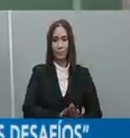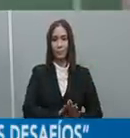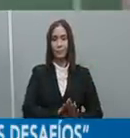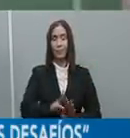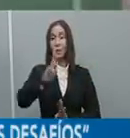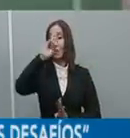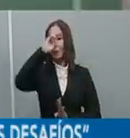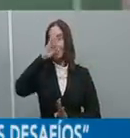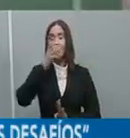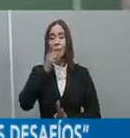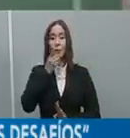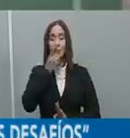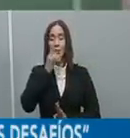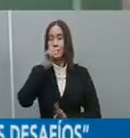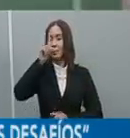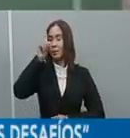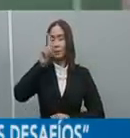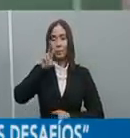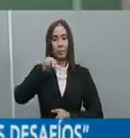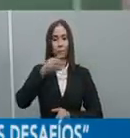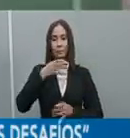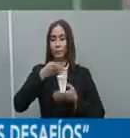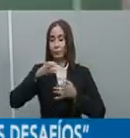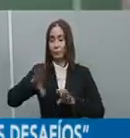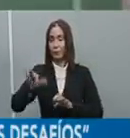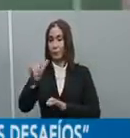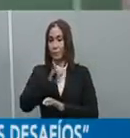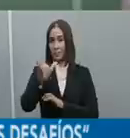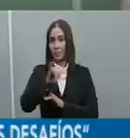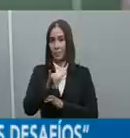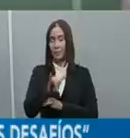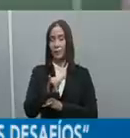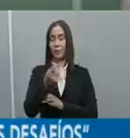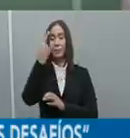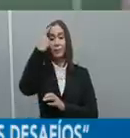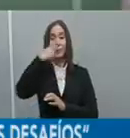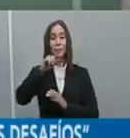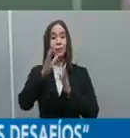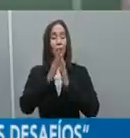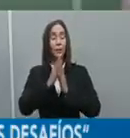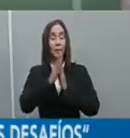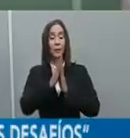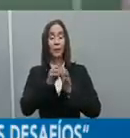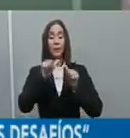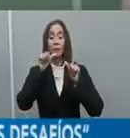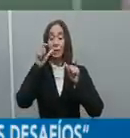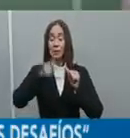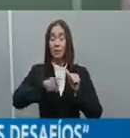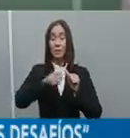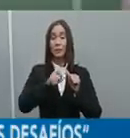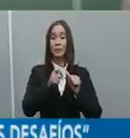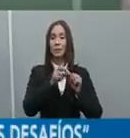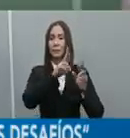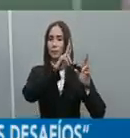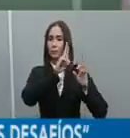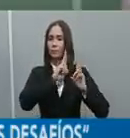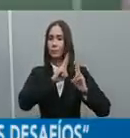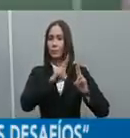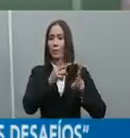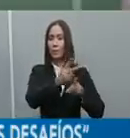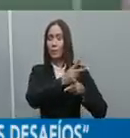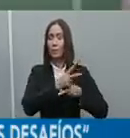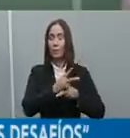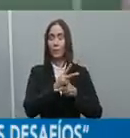tan importante comprender bien este momento y actuar en consecuencia. Repito, mi mensaje de hoy no